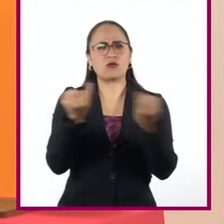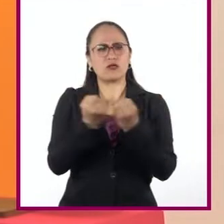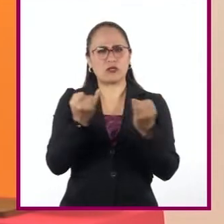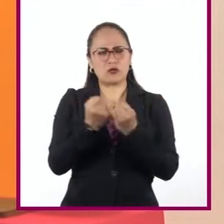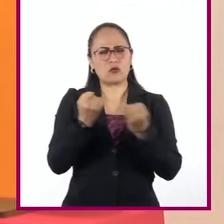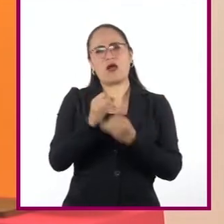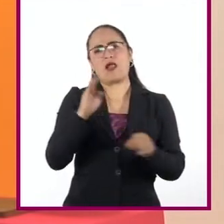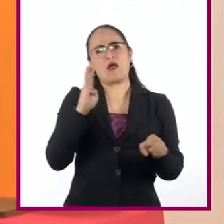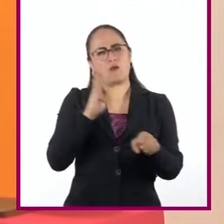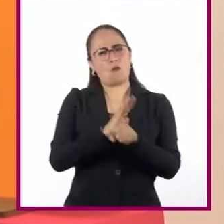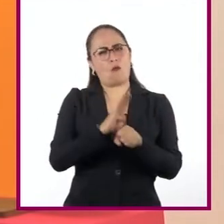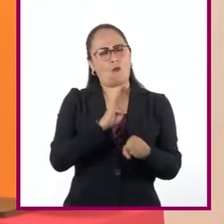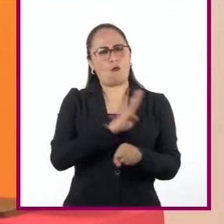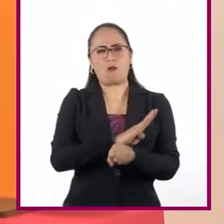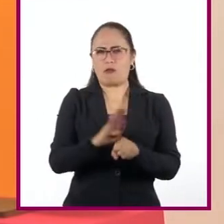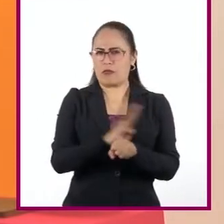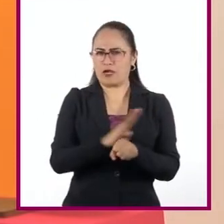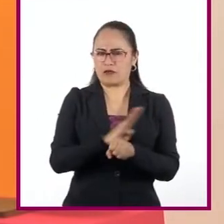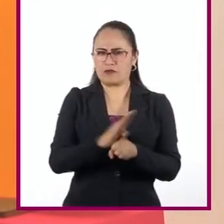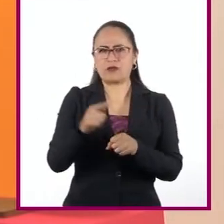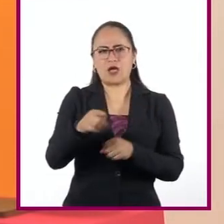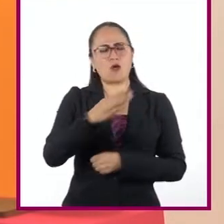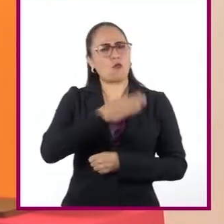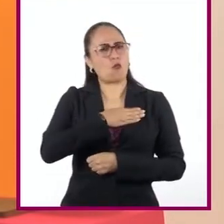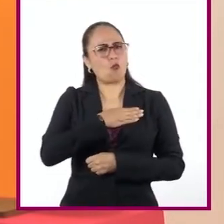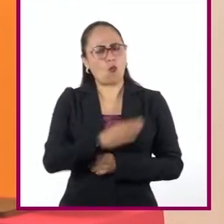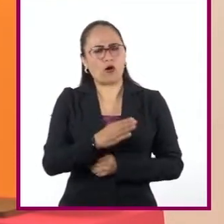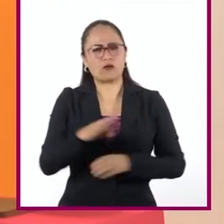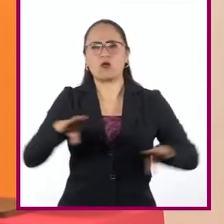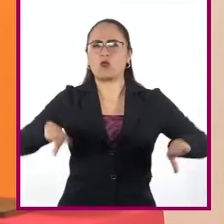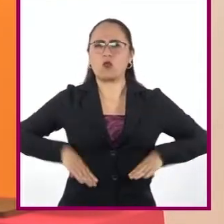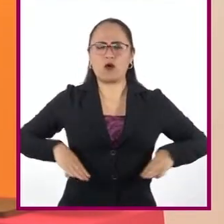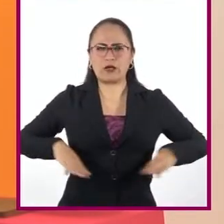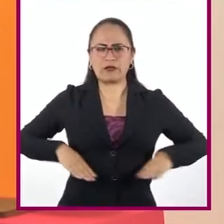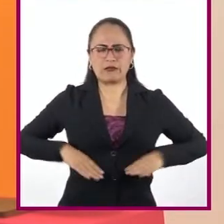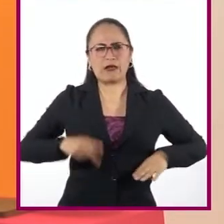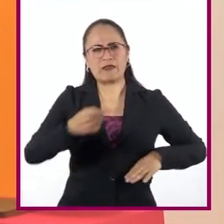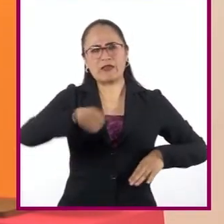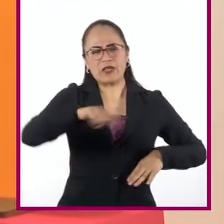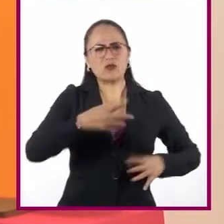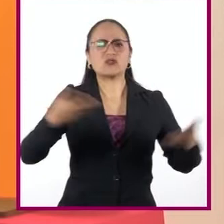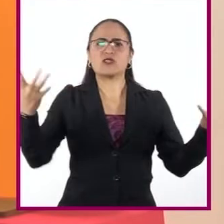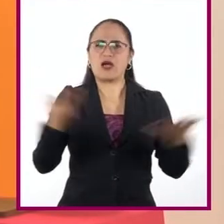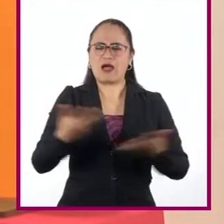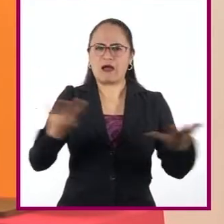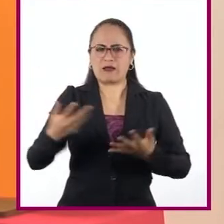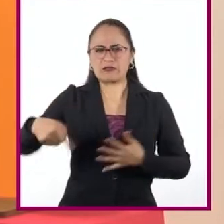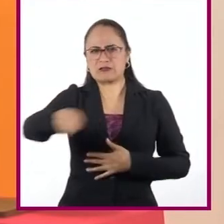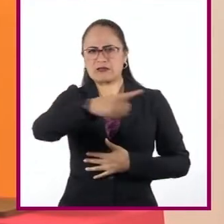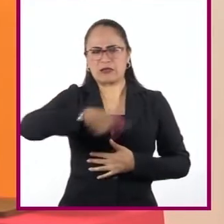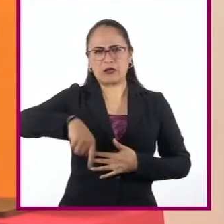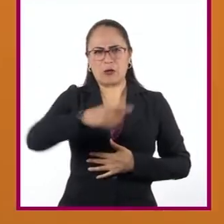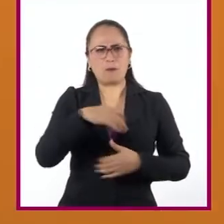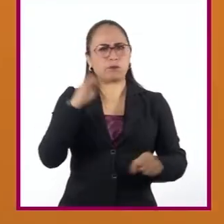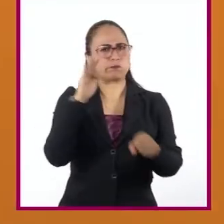principio de benevolencia, esto es, la cualidad del ser humano de tomar acciones que beneficien a los